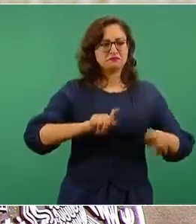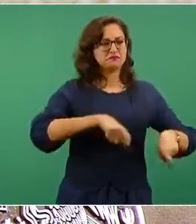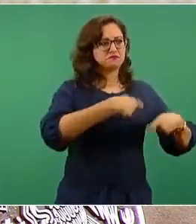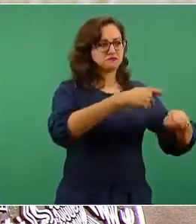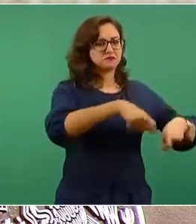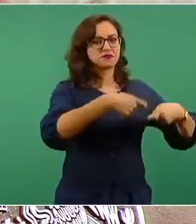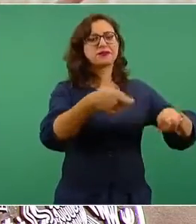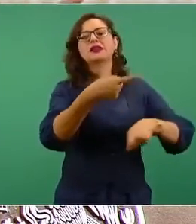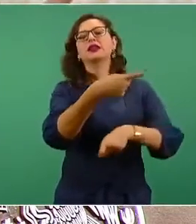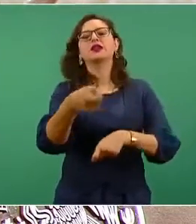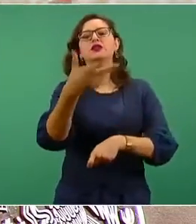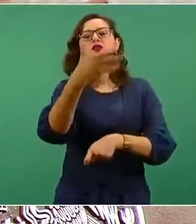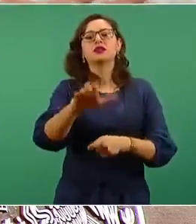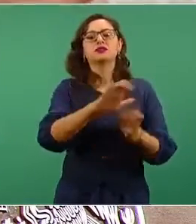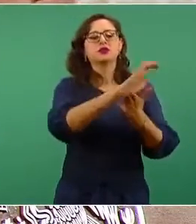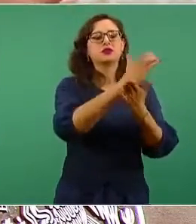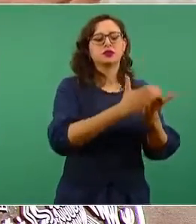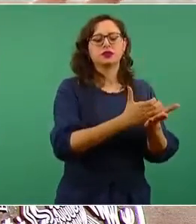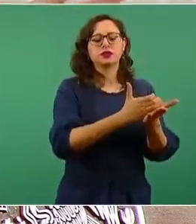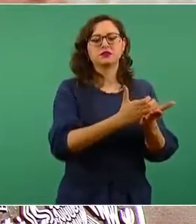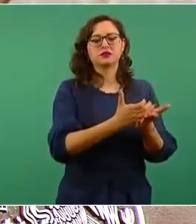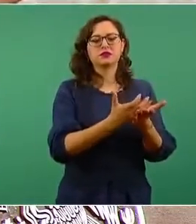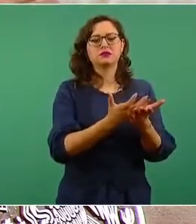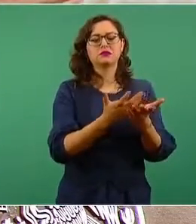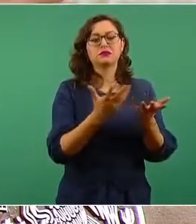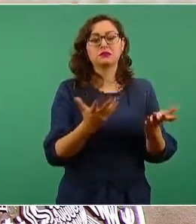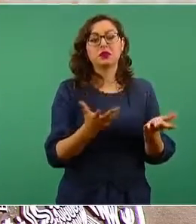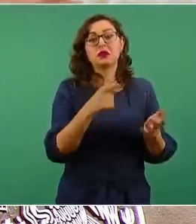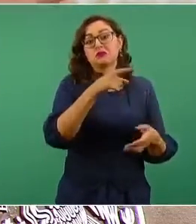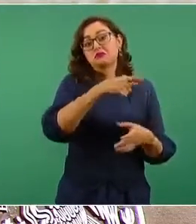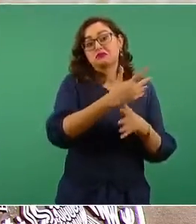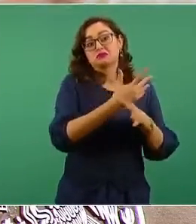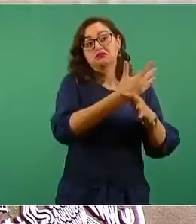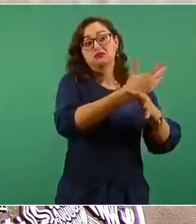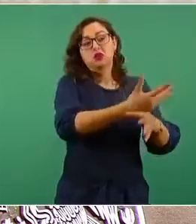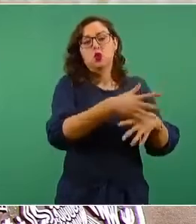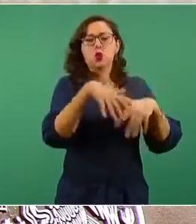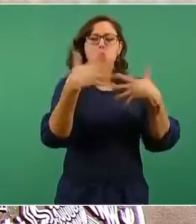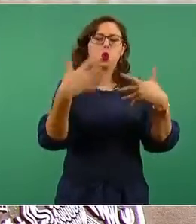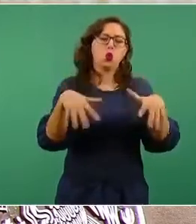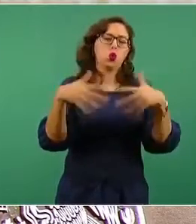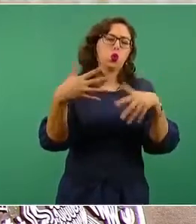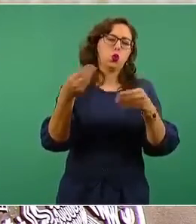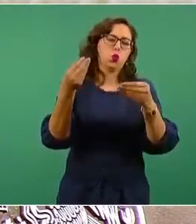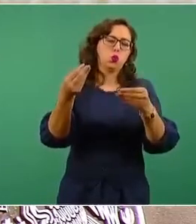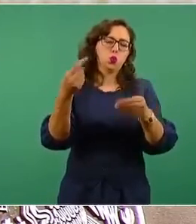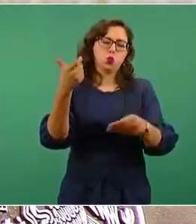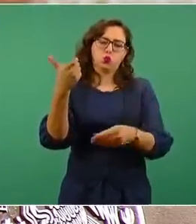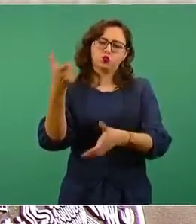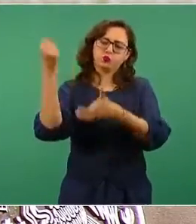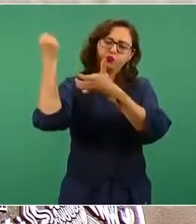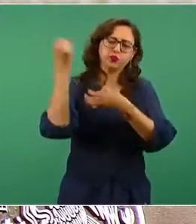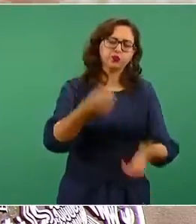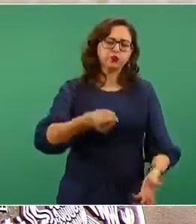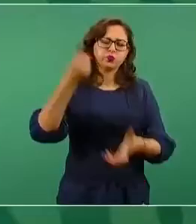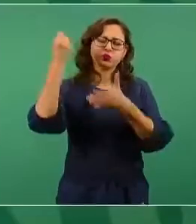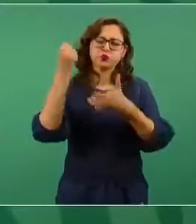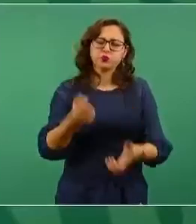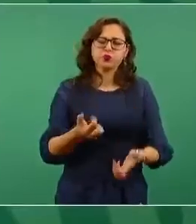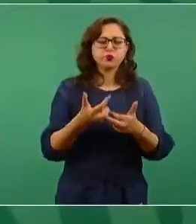porque supuestamente de esa manera iba a llegar la inversión a